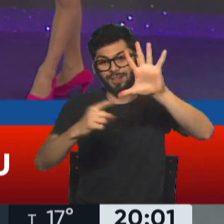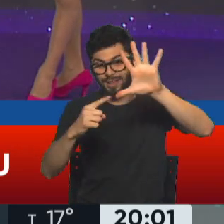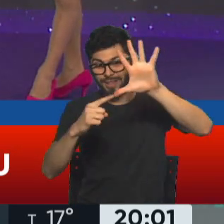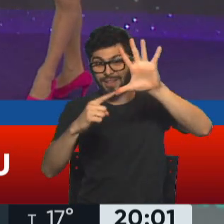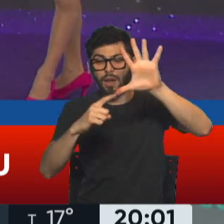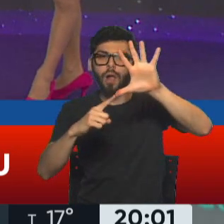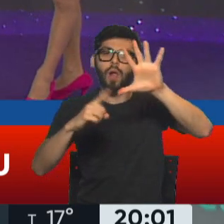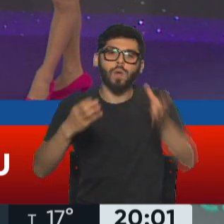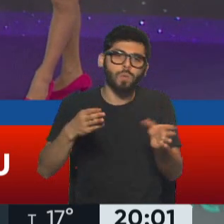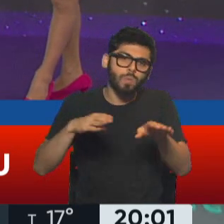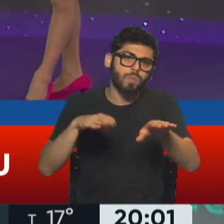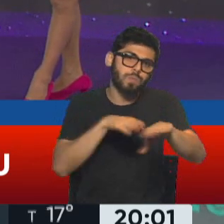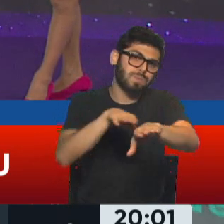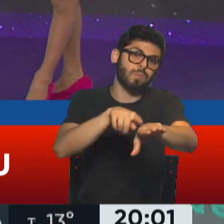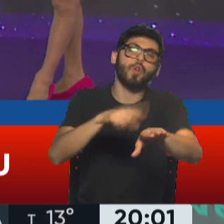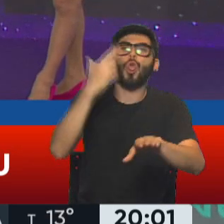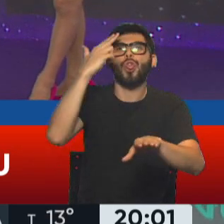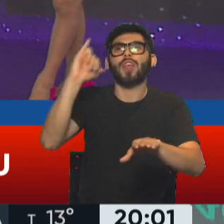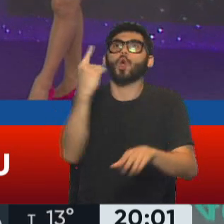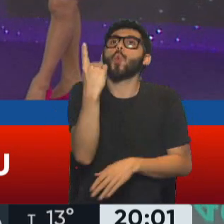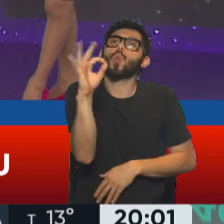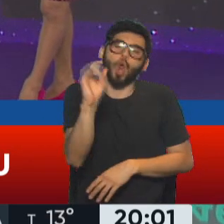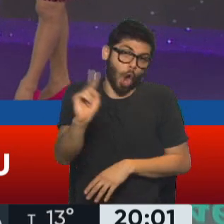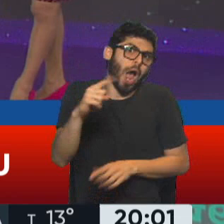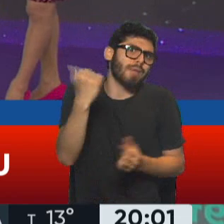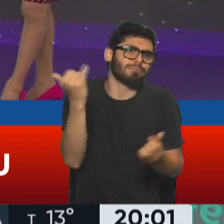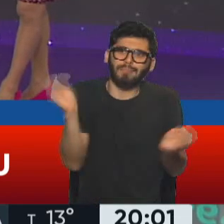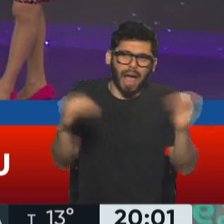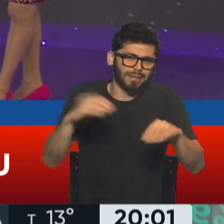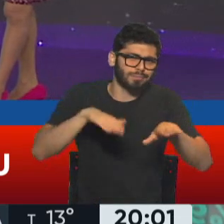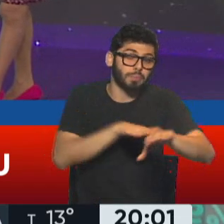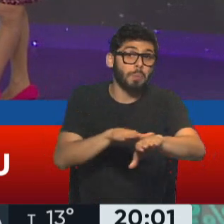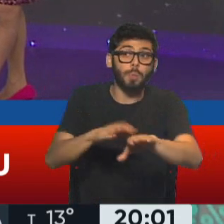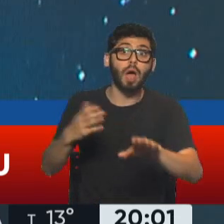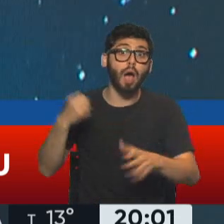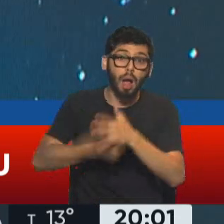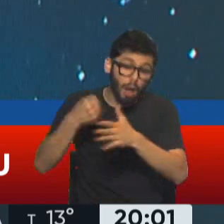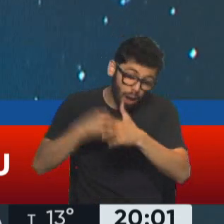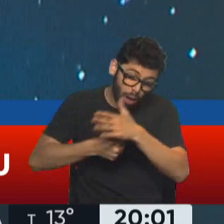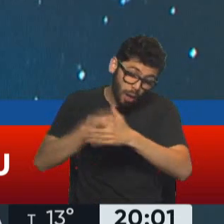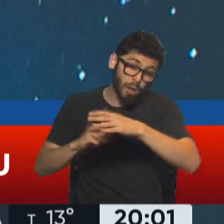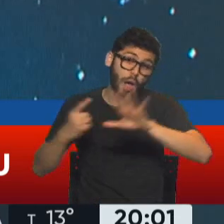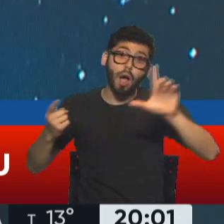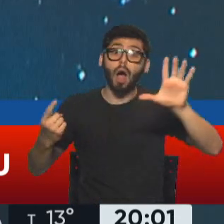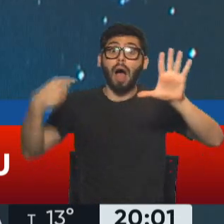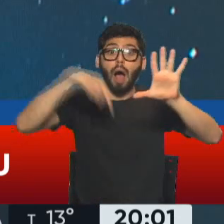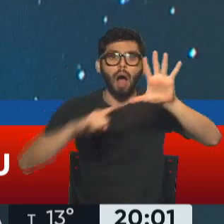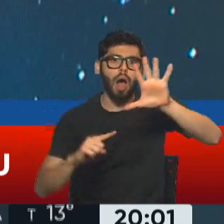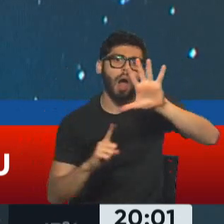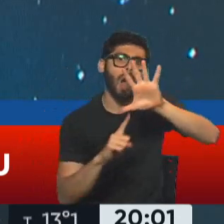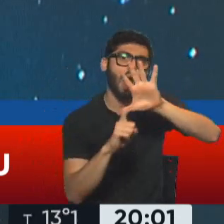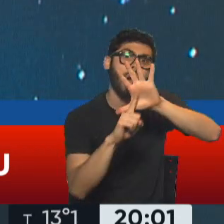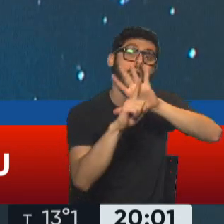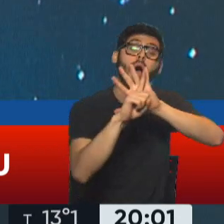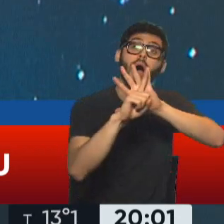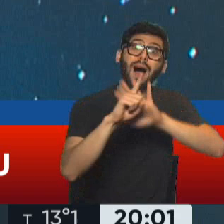son solamente haitianos. Pero después de todo ese largo recorrido, imagínate que te suban a un avión y vuelvan a Puerto Príncipe. Un Puerto